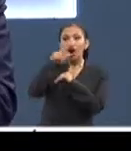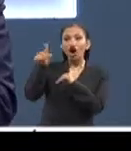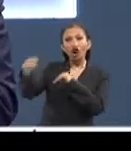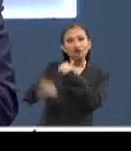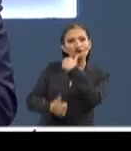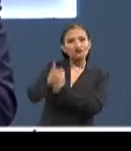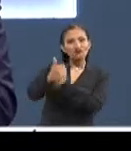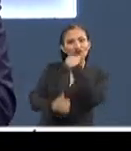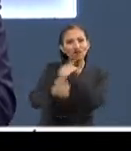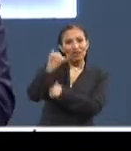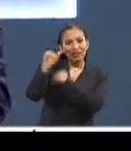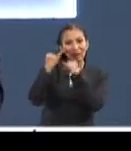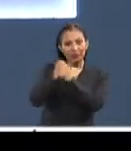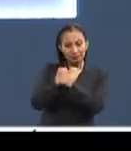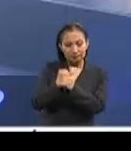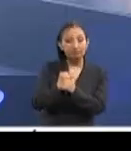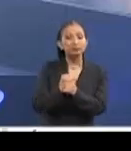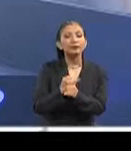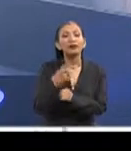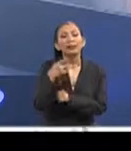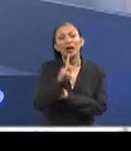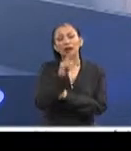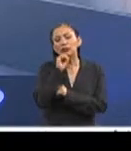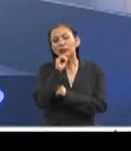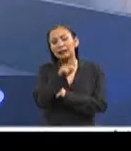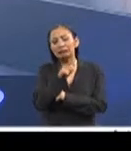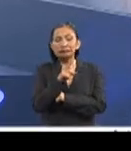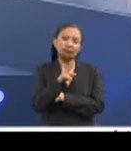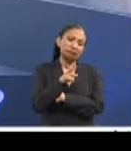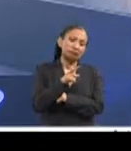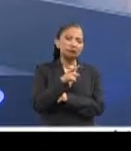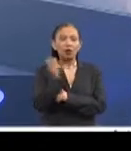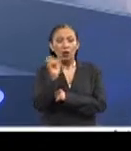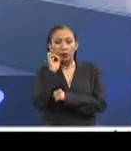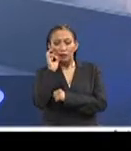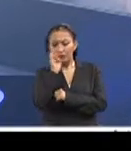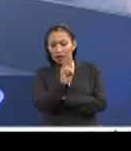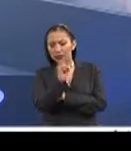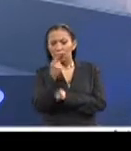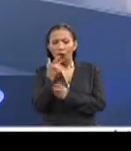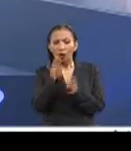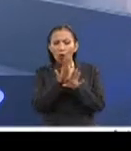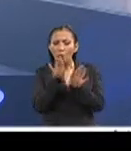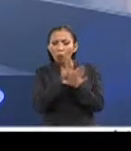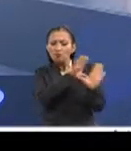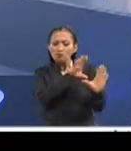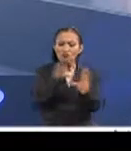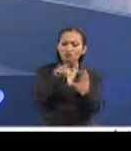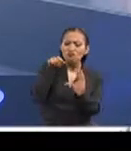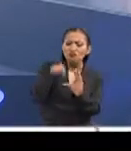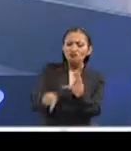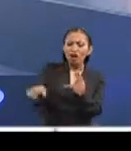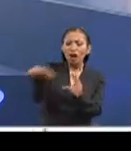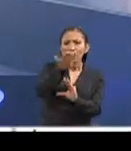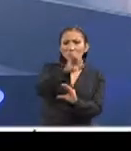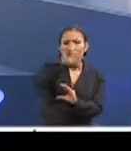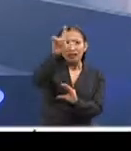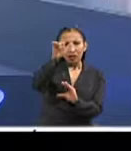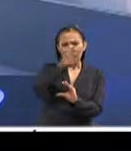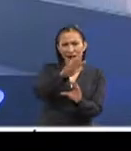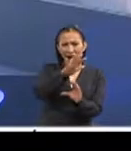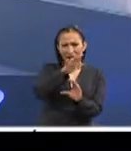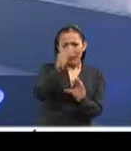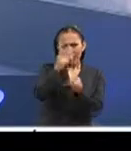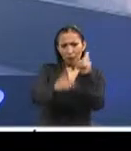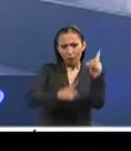en concursos a nivel internacional. Sí. Sin embargo, también es cierto que cuando se ha visto hacia la parte de la formación de cuadros de profesionales en el